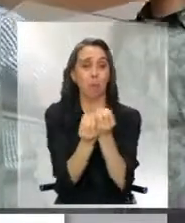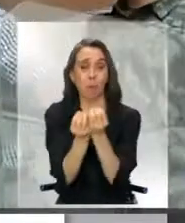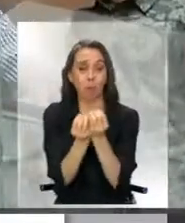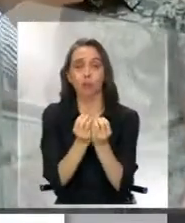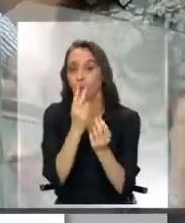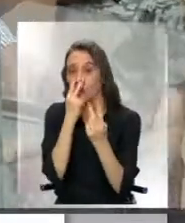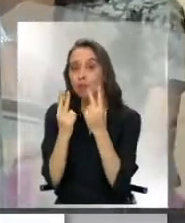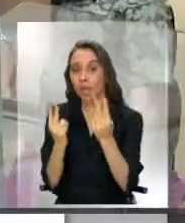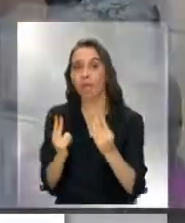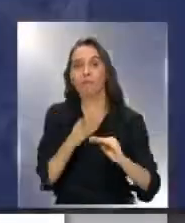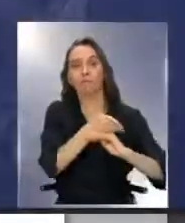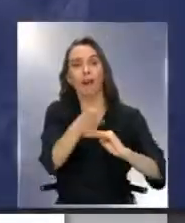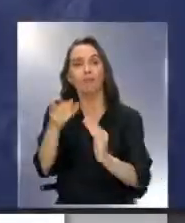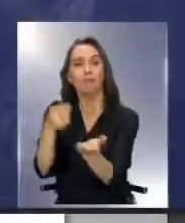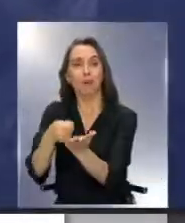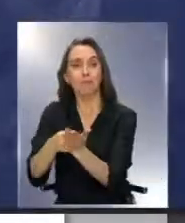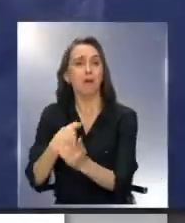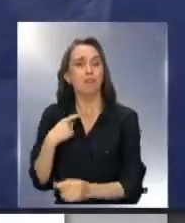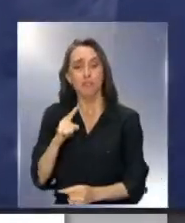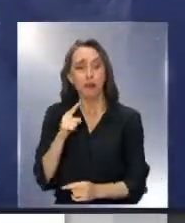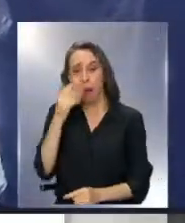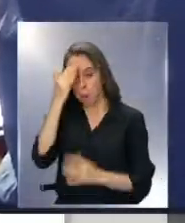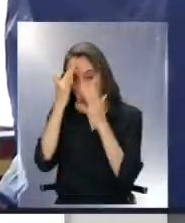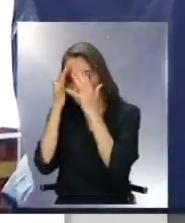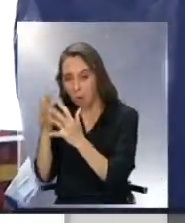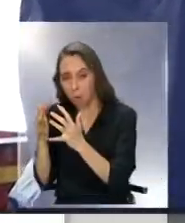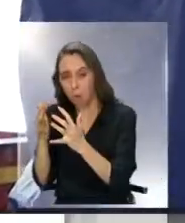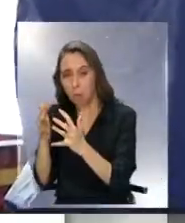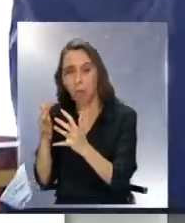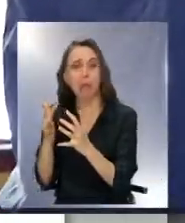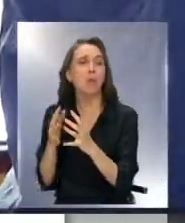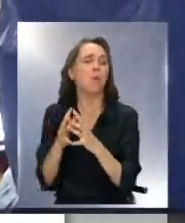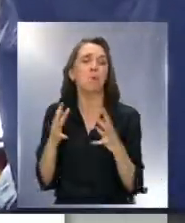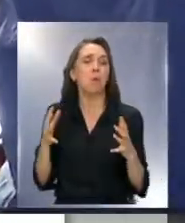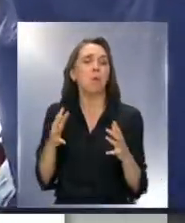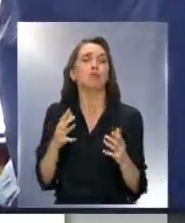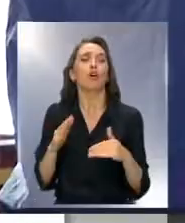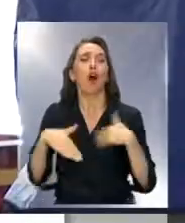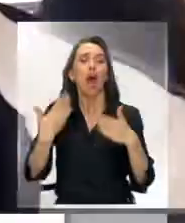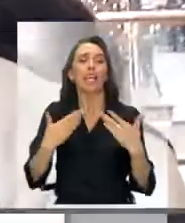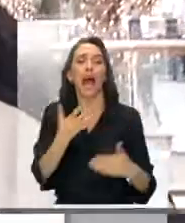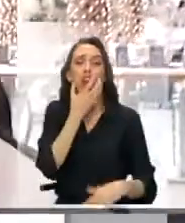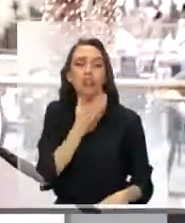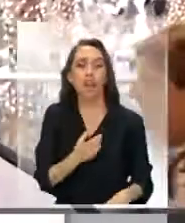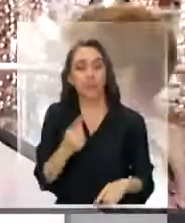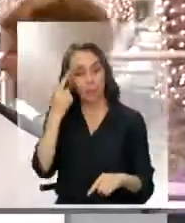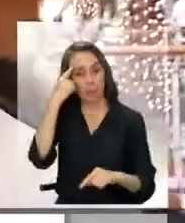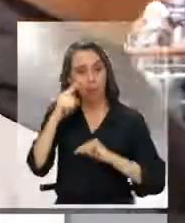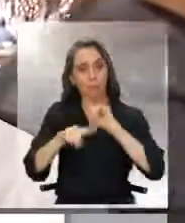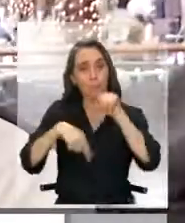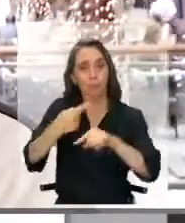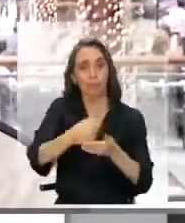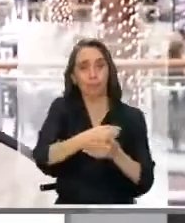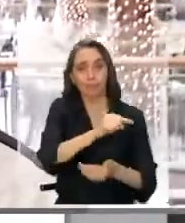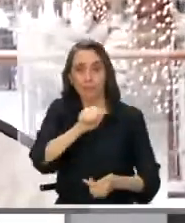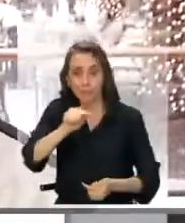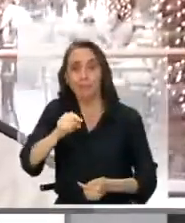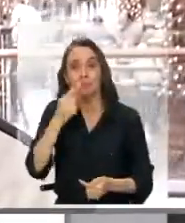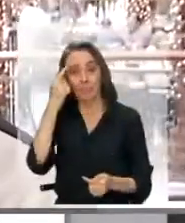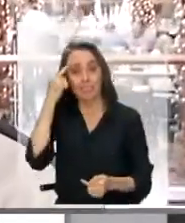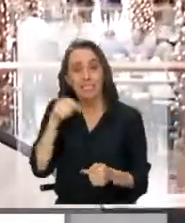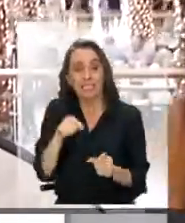común. No me he preocupado mucho todavía de los regalos de Navidad, así que espero organizarme la próxima semana. ¿Cuál estas fechas te estresan por algún